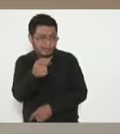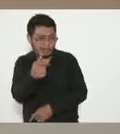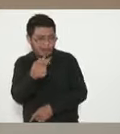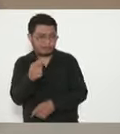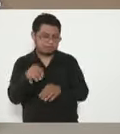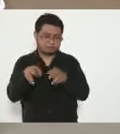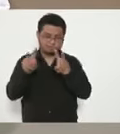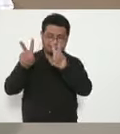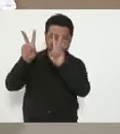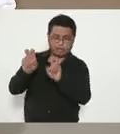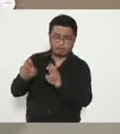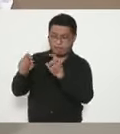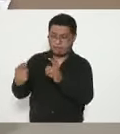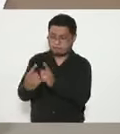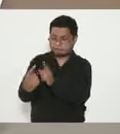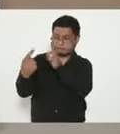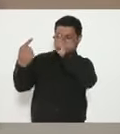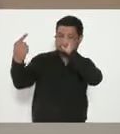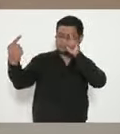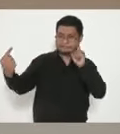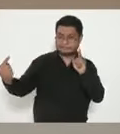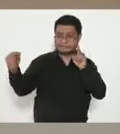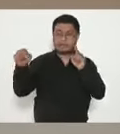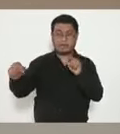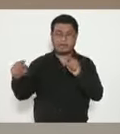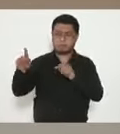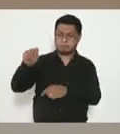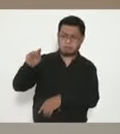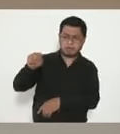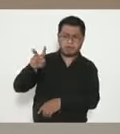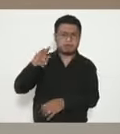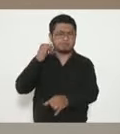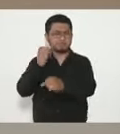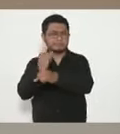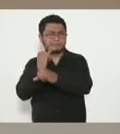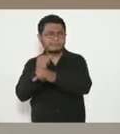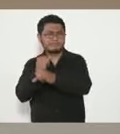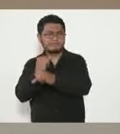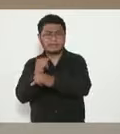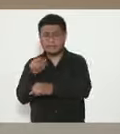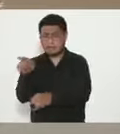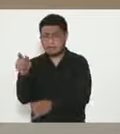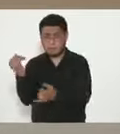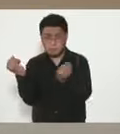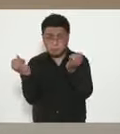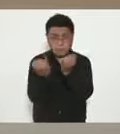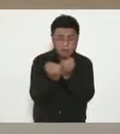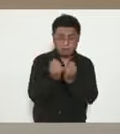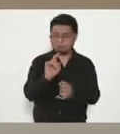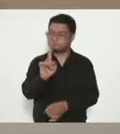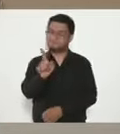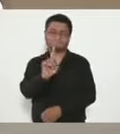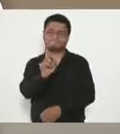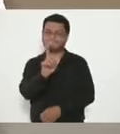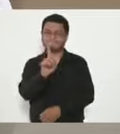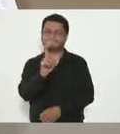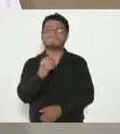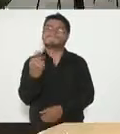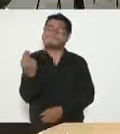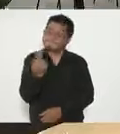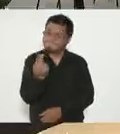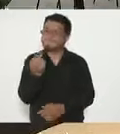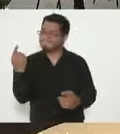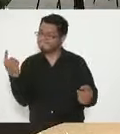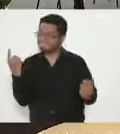la educación a distancia, por televisión, por internet, pero no es lo mismo. Hace falta ir a la